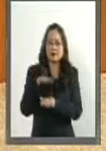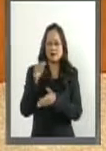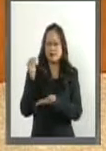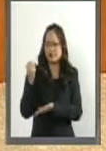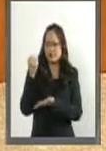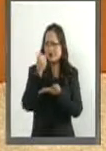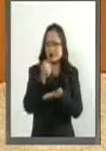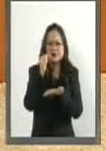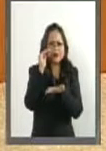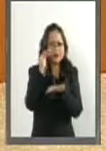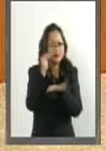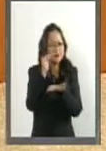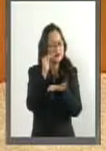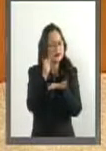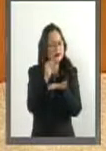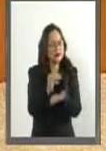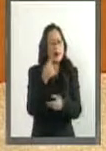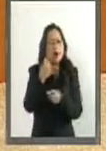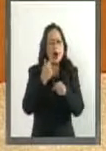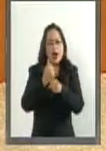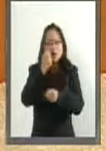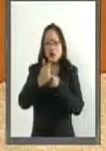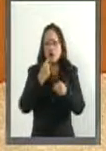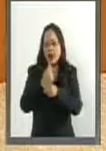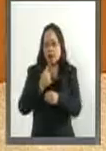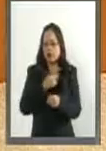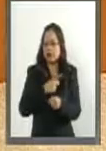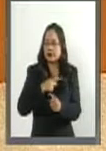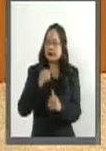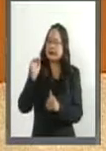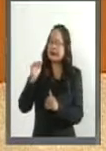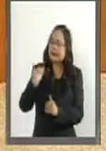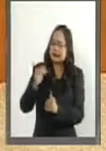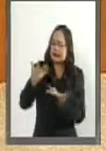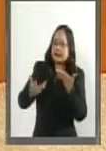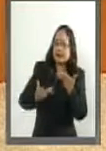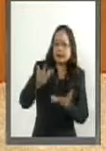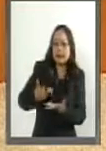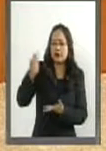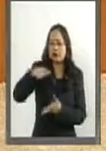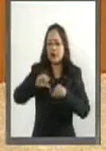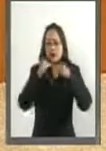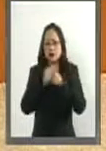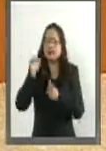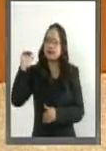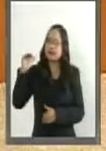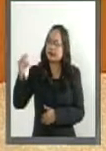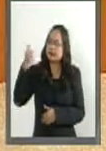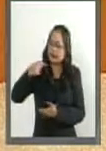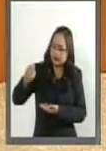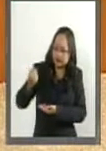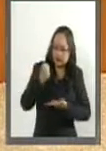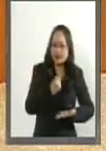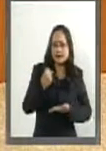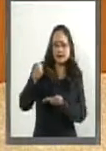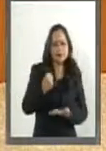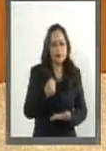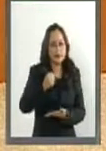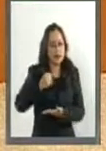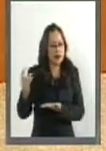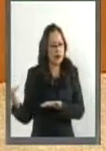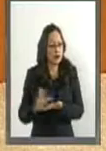recursos, cada año tiene que combatir y estar batallando las organizaciones para poder acceder a los recursos